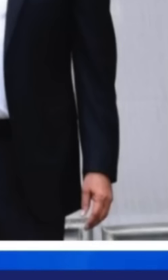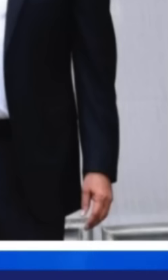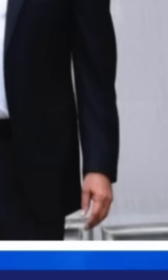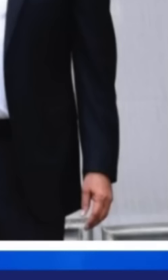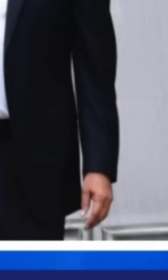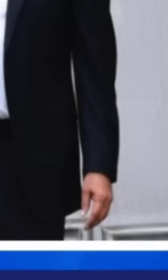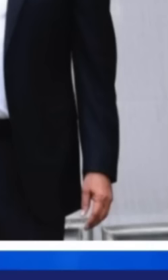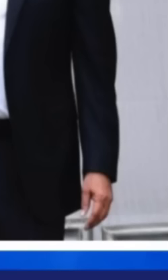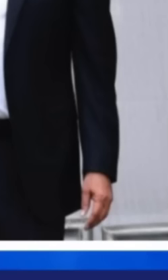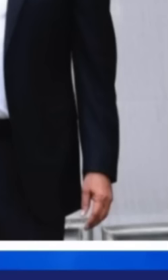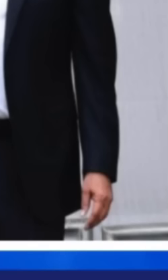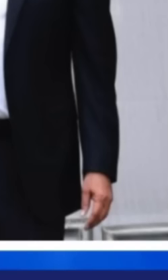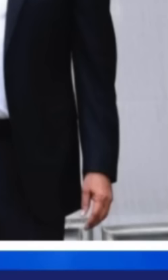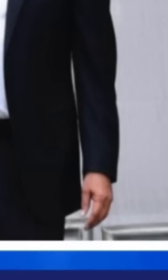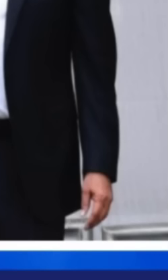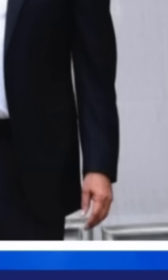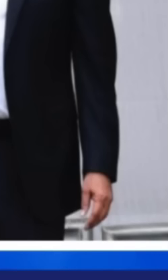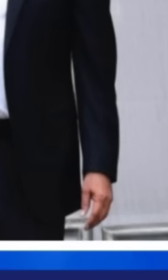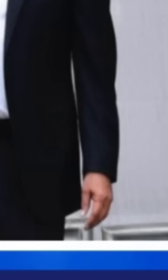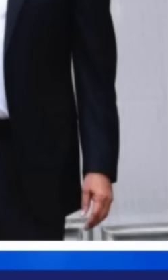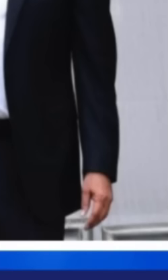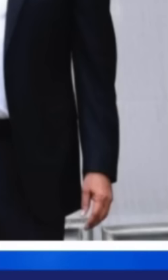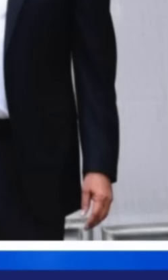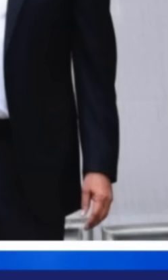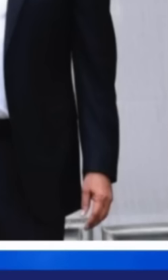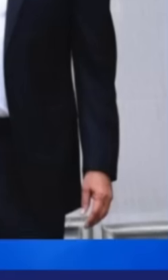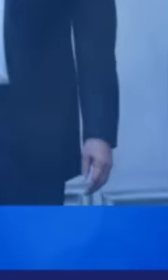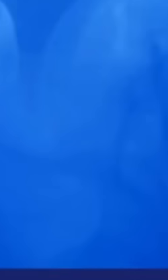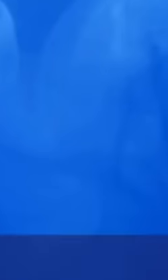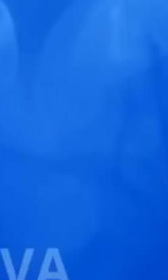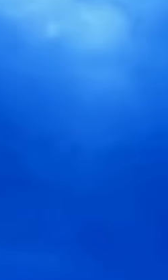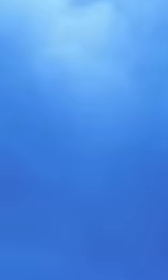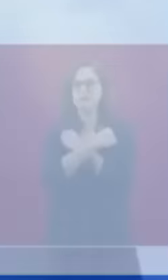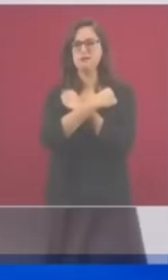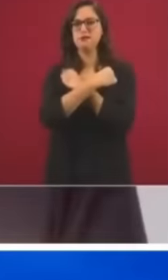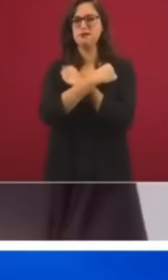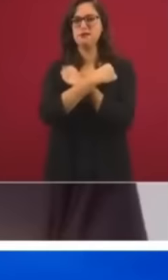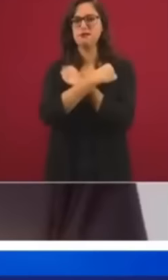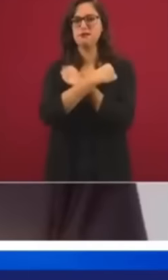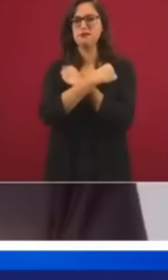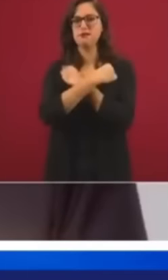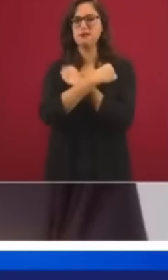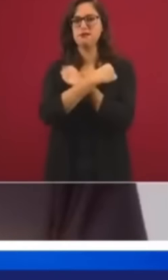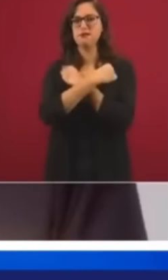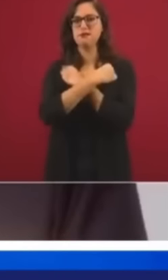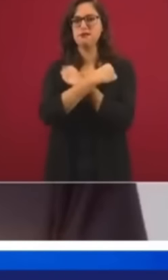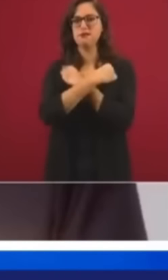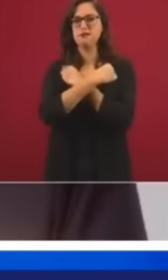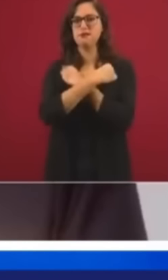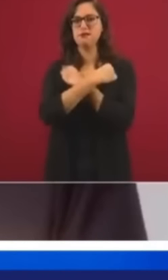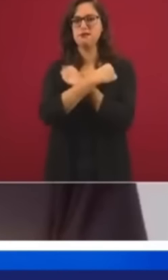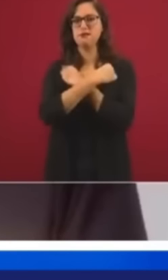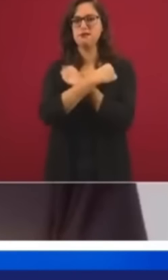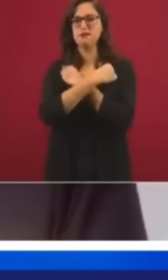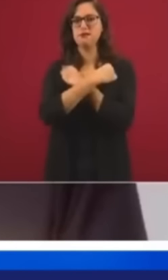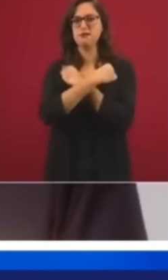les pasa por querer hacer de todo al mismo tiempo Recuerden que el que mucho abarca poco aprieta y ya nos dimos cuenta que